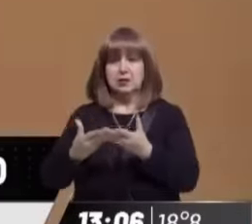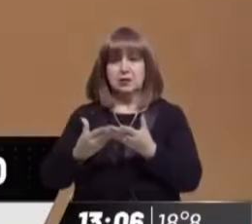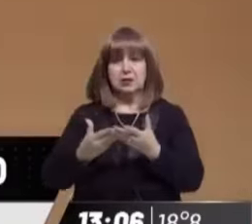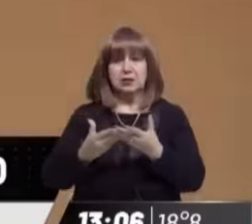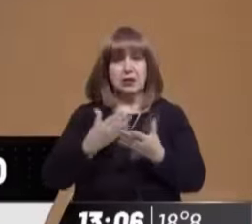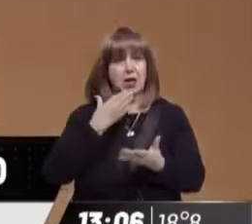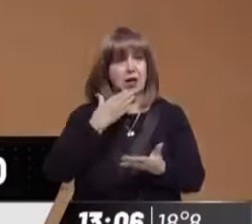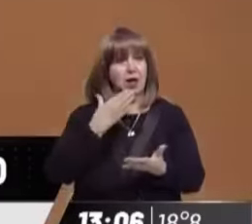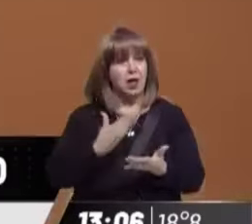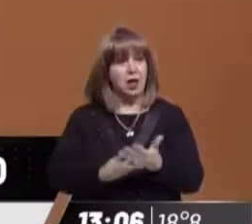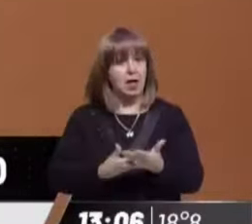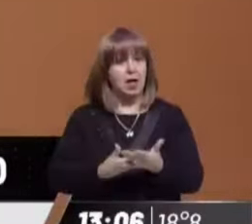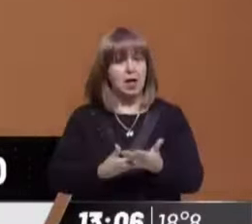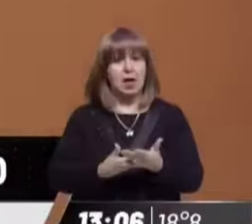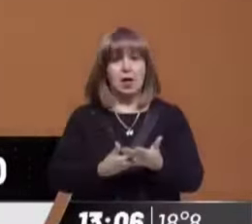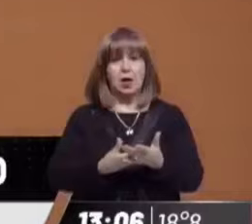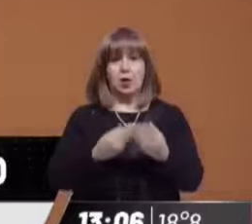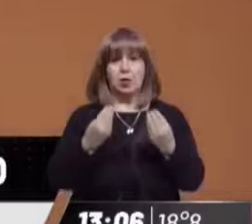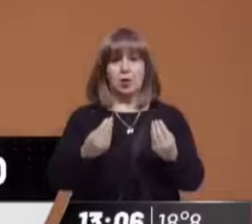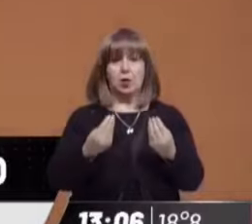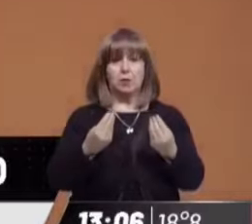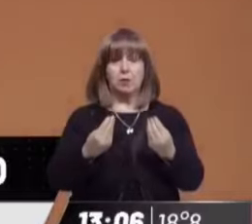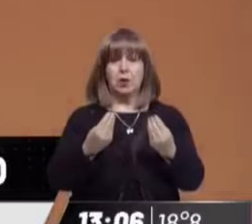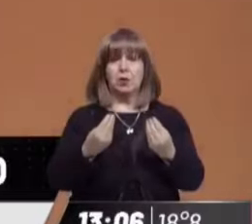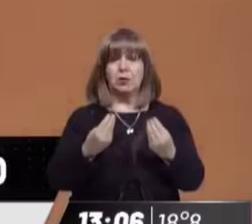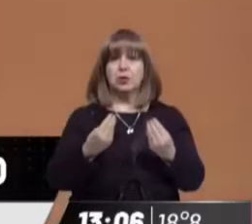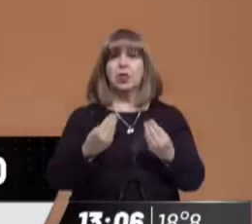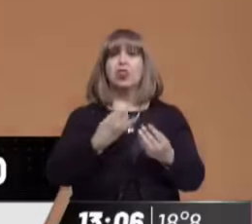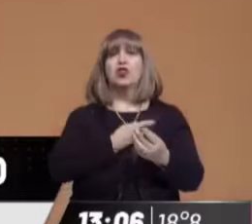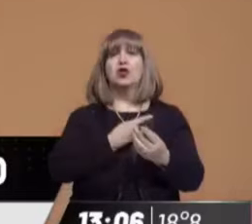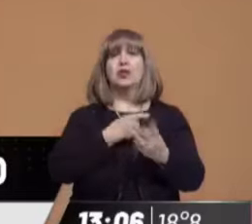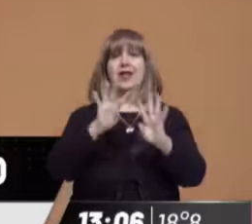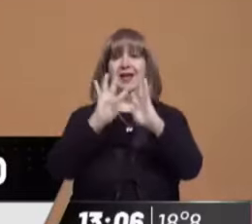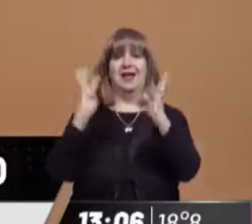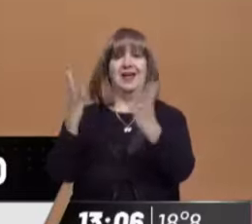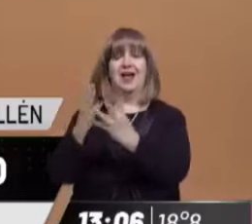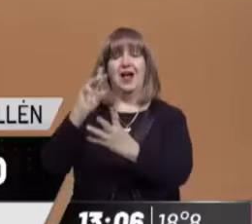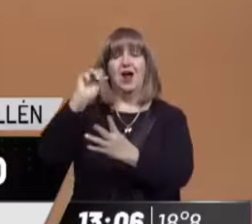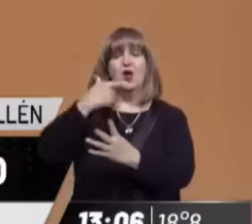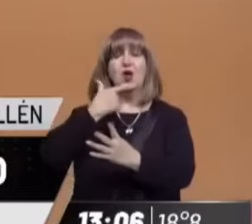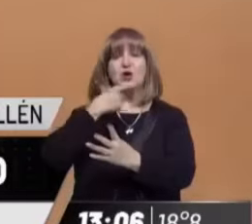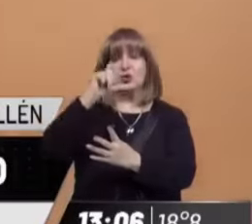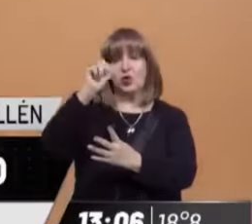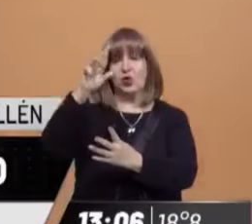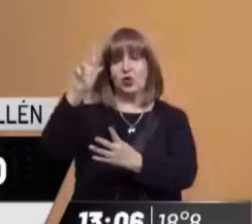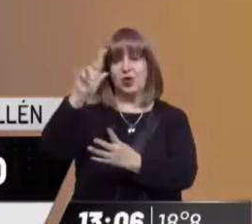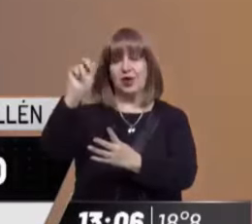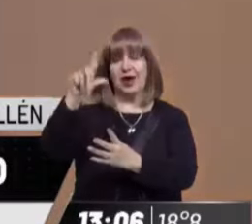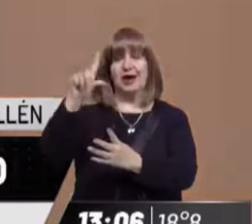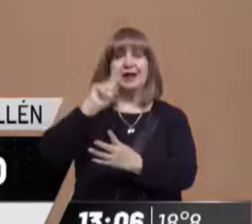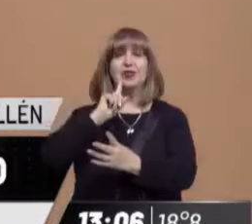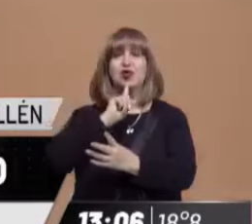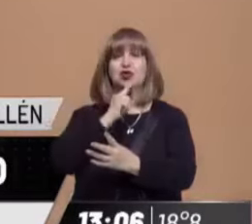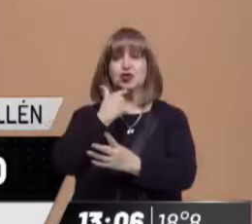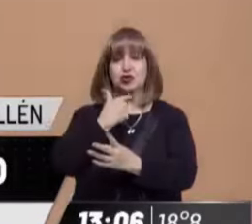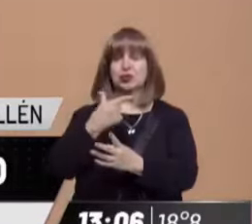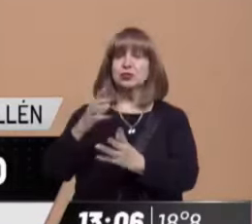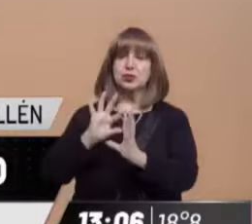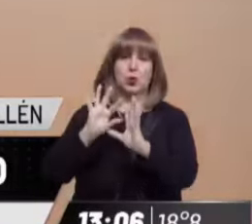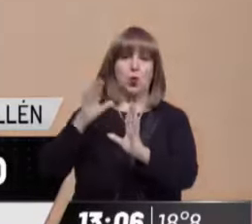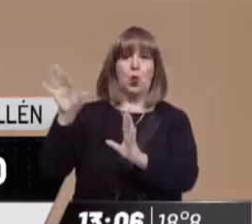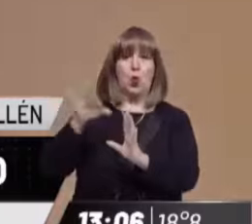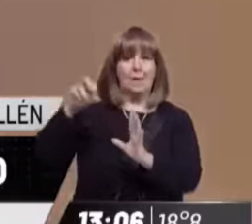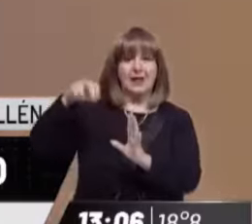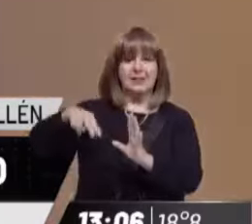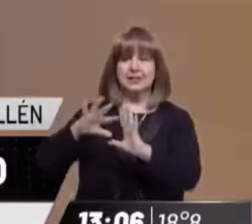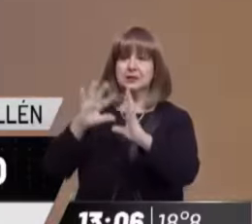burlas en las redes sociales. La mujer residente en la zona de Los Corralitos, departamento Guaymallén, decidió exponer el pésimo estado en el que le